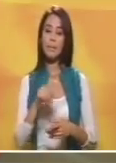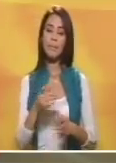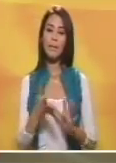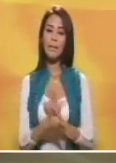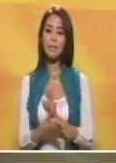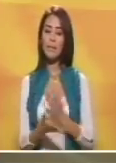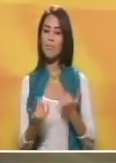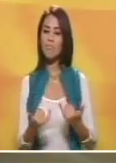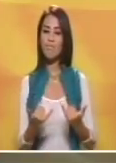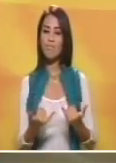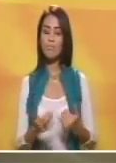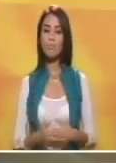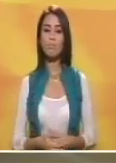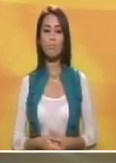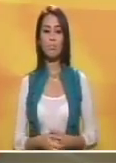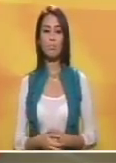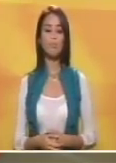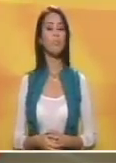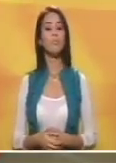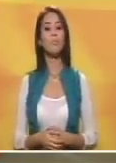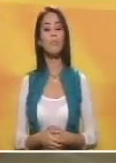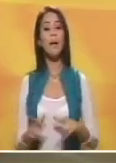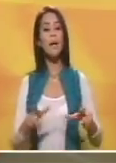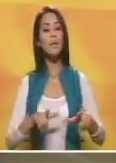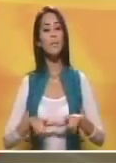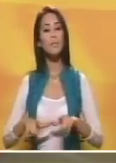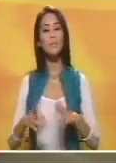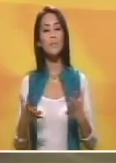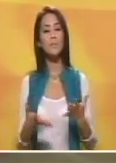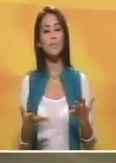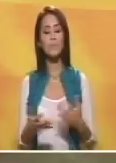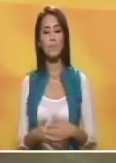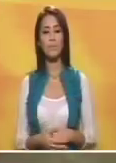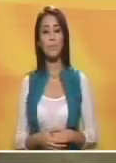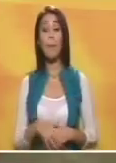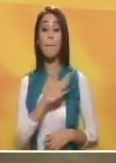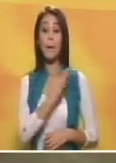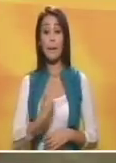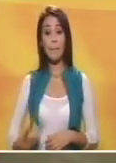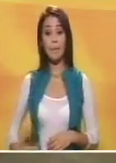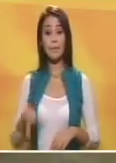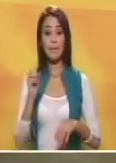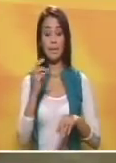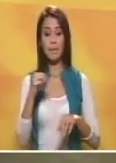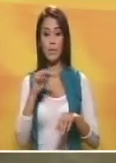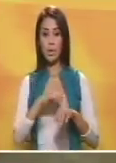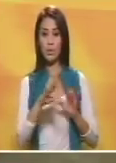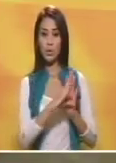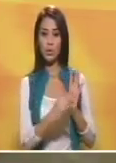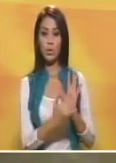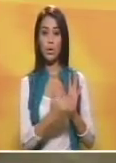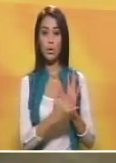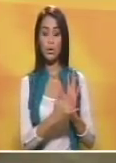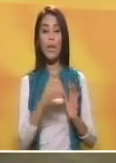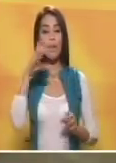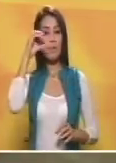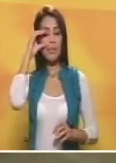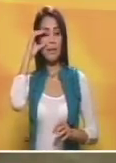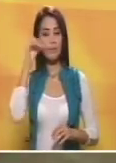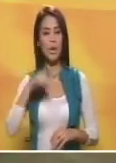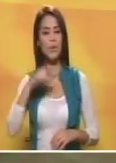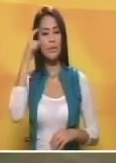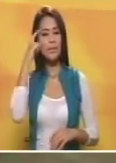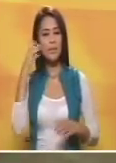ocurriendo en la región. Es lo siguiente, ¿no? Para la presidenta de la Asamblea Nacional Constituyente, Delcy Rodríguez. El día de hoy hay